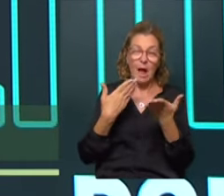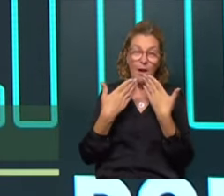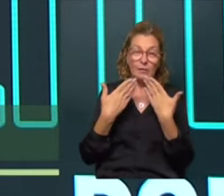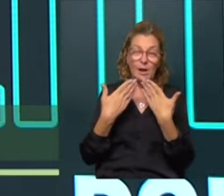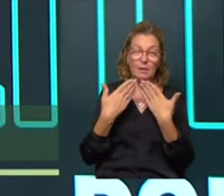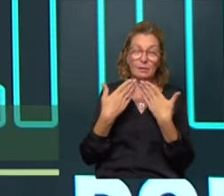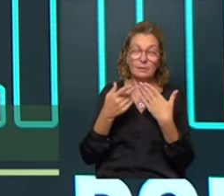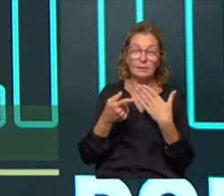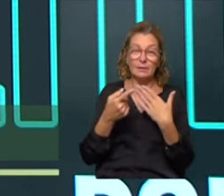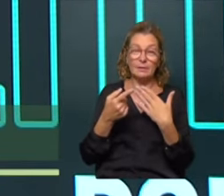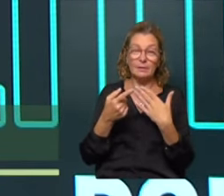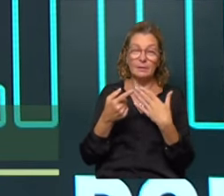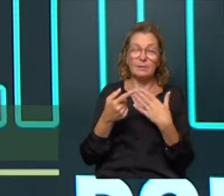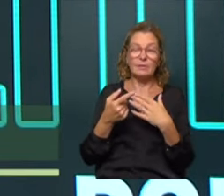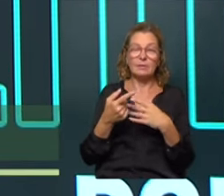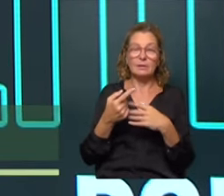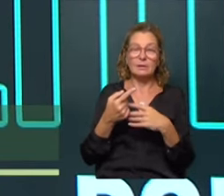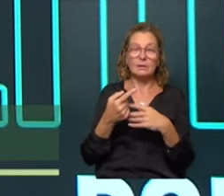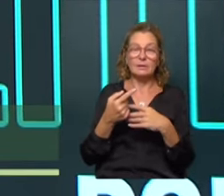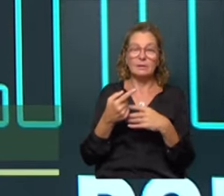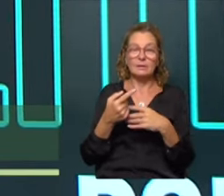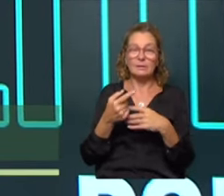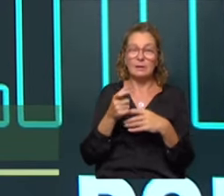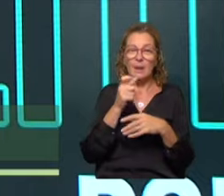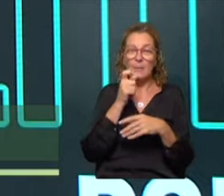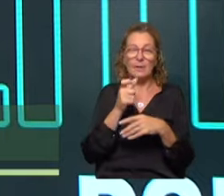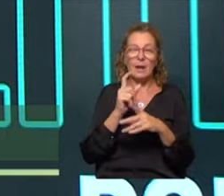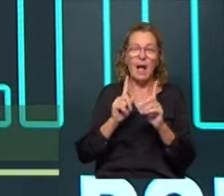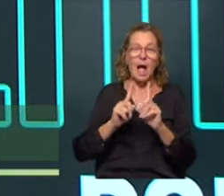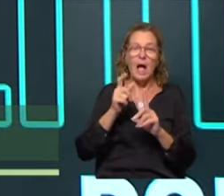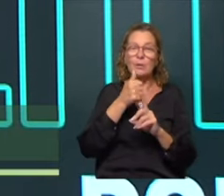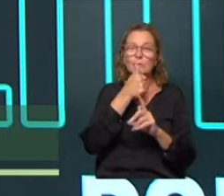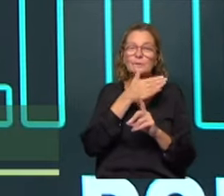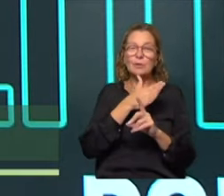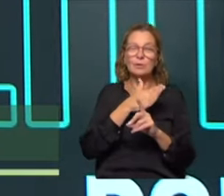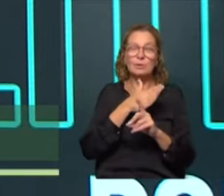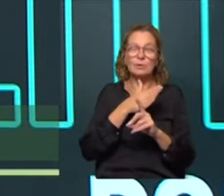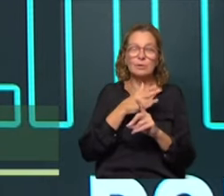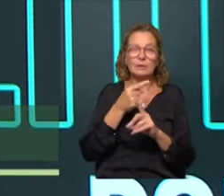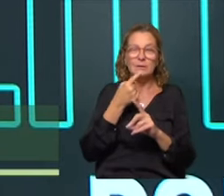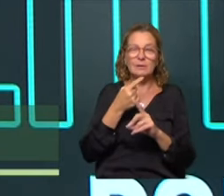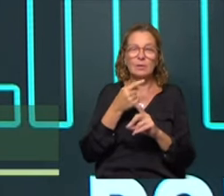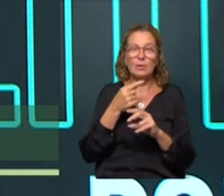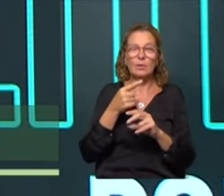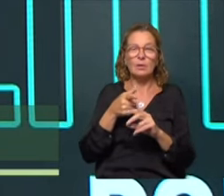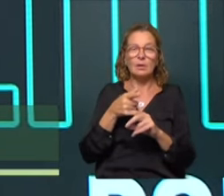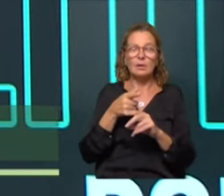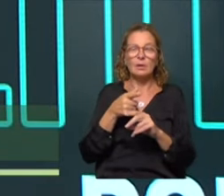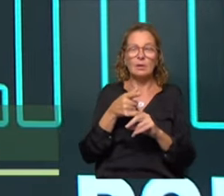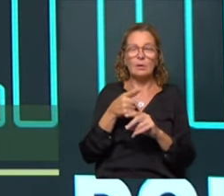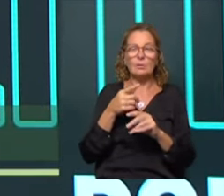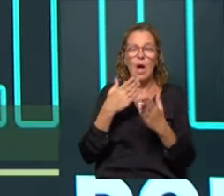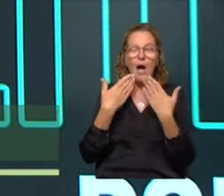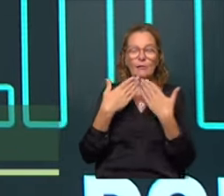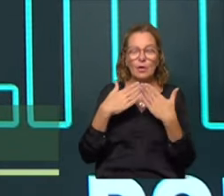momentos, es el uso de el concepto de algo histórico o de récord, ¿no? Claro. Y lo utilizó cuando habló de